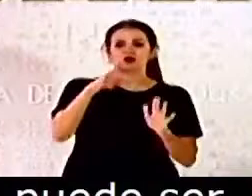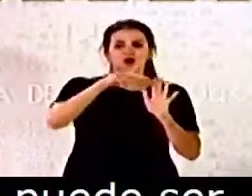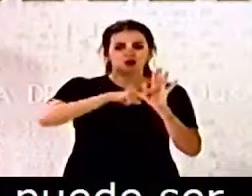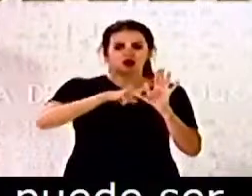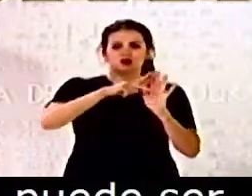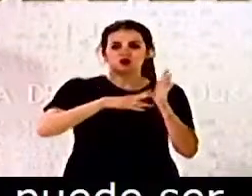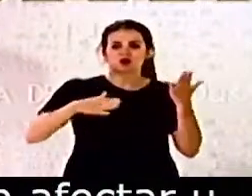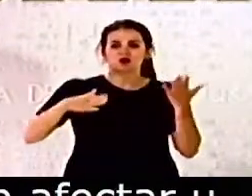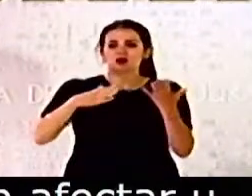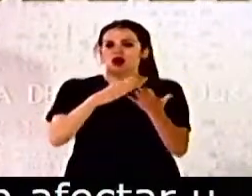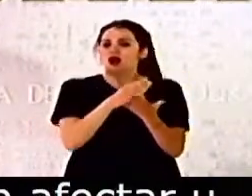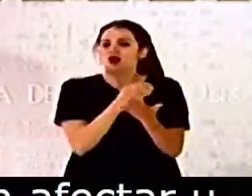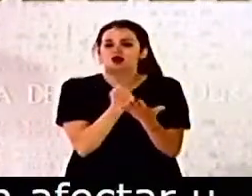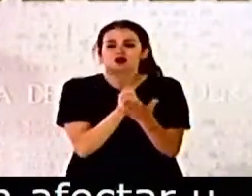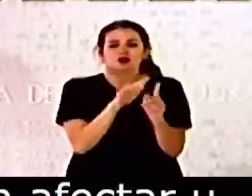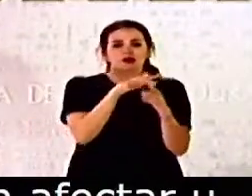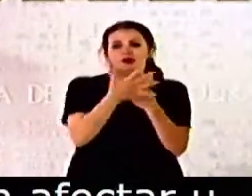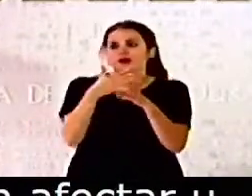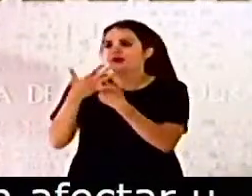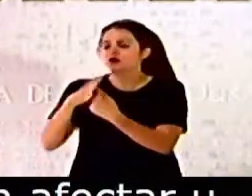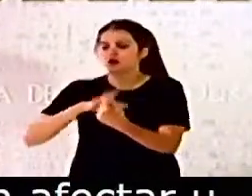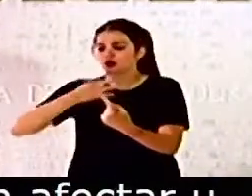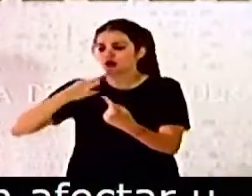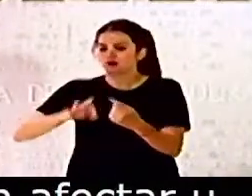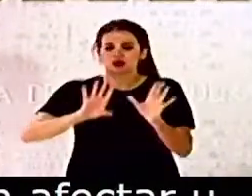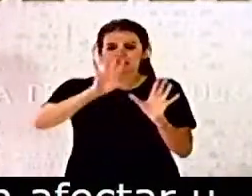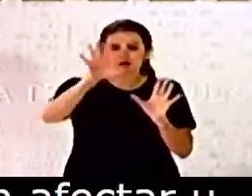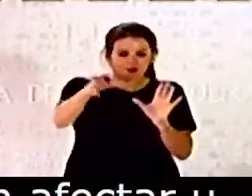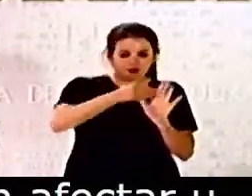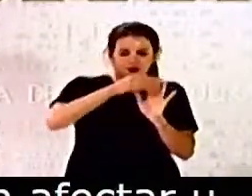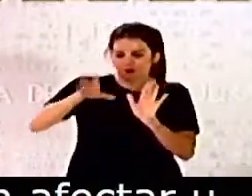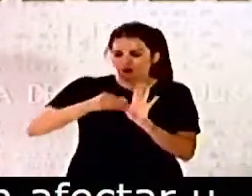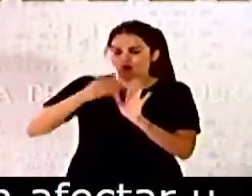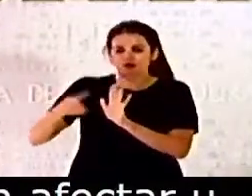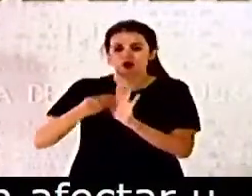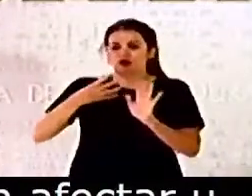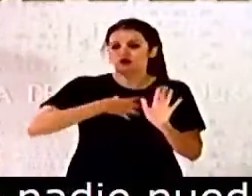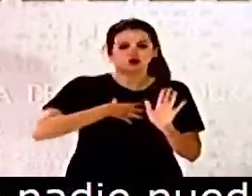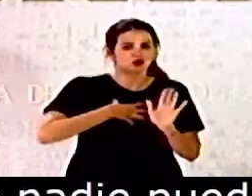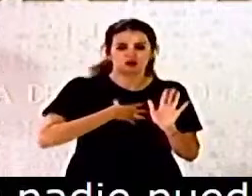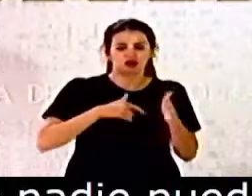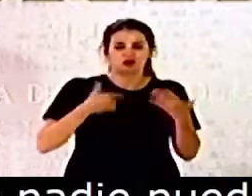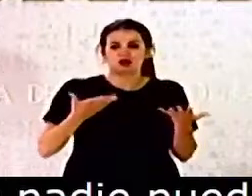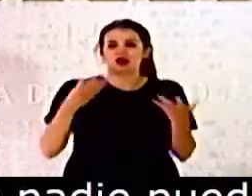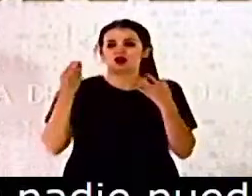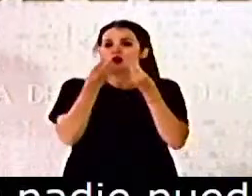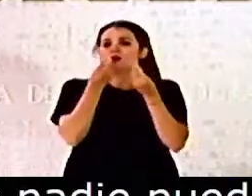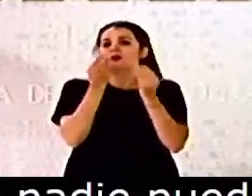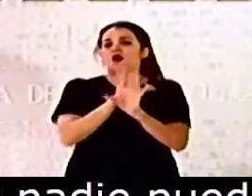la casuística que se pueda dar. Pues lo razonable es lo que hay que hacer.